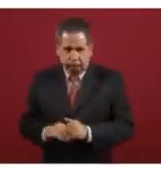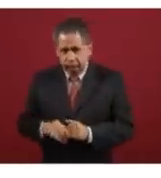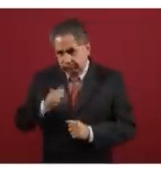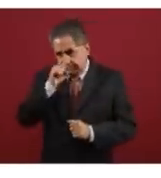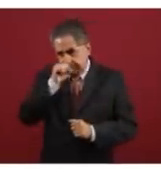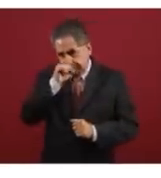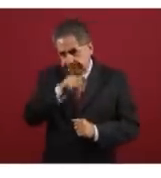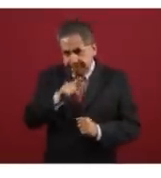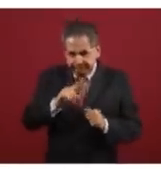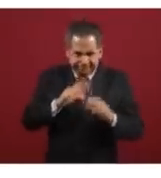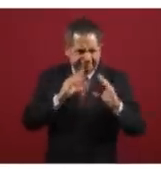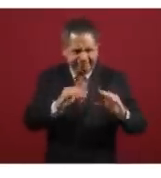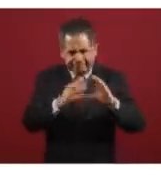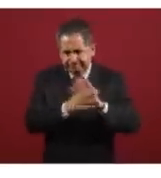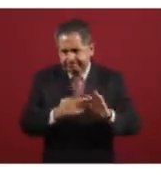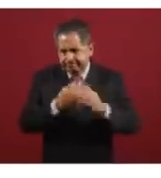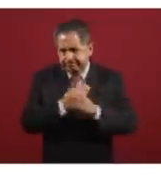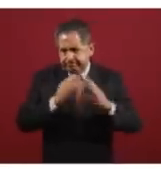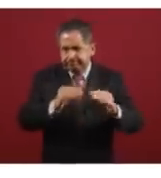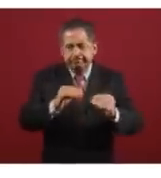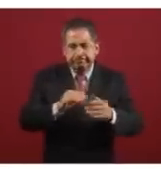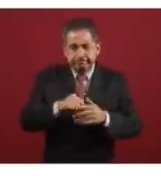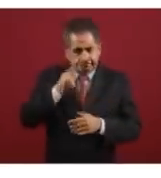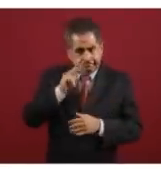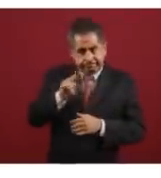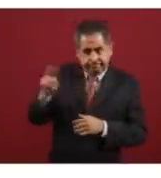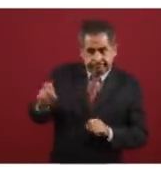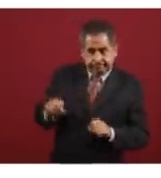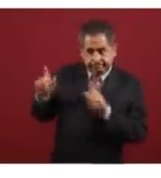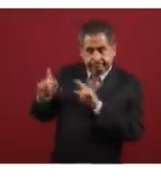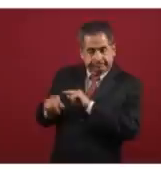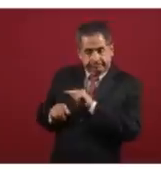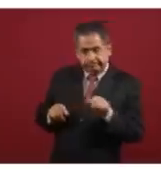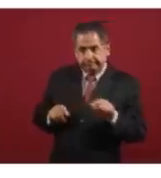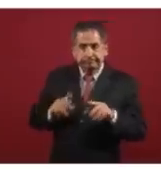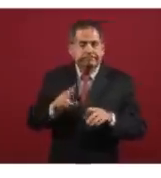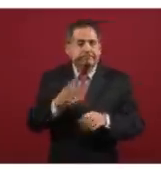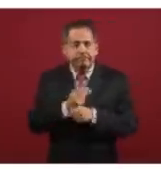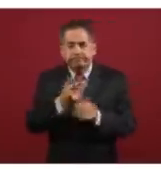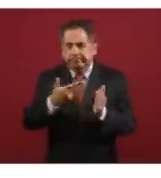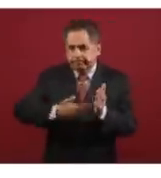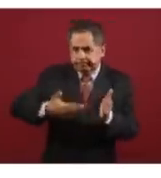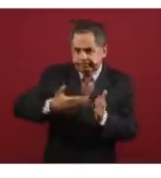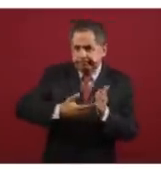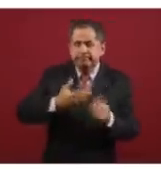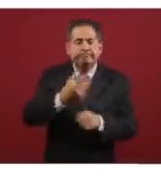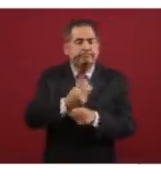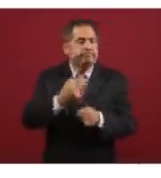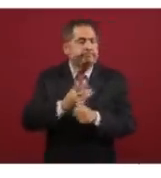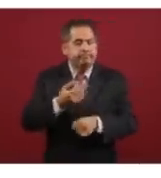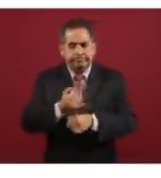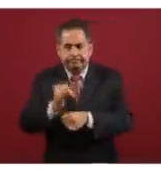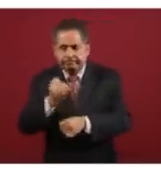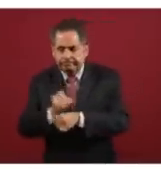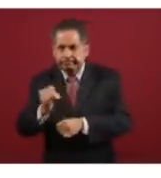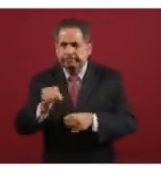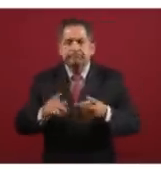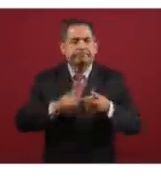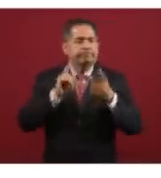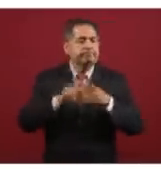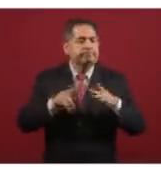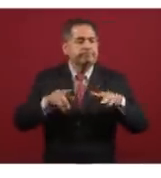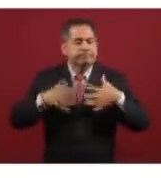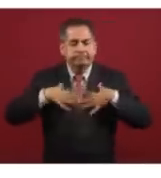están desarrollando capacidades, como ustedes pueden ver en la lámina, de mecánica, carpintería, confección